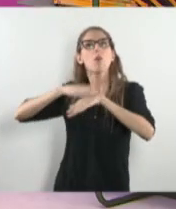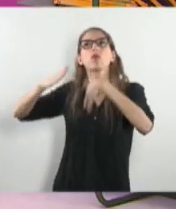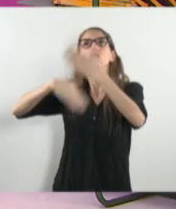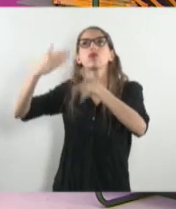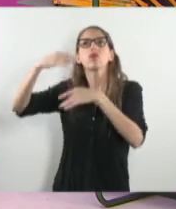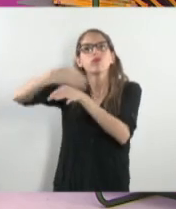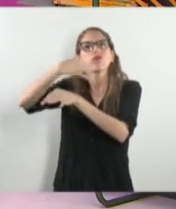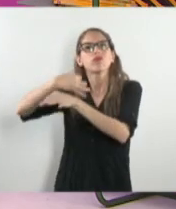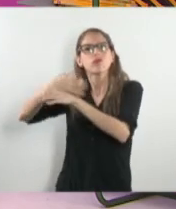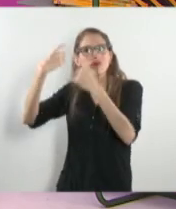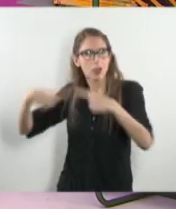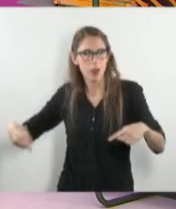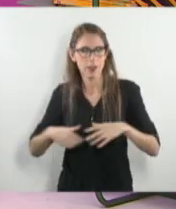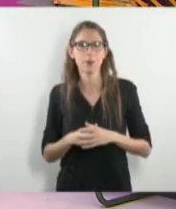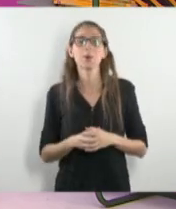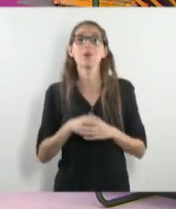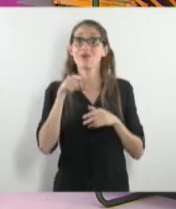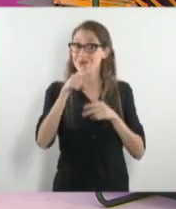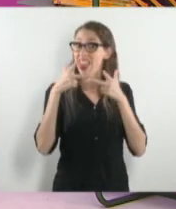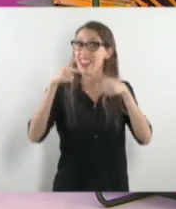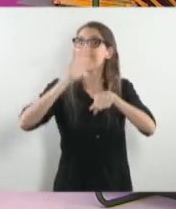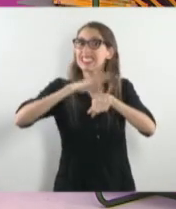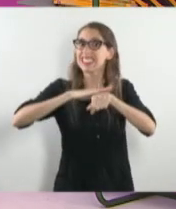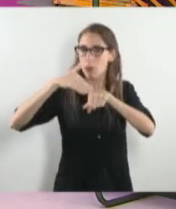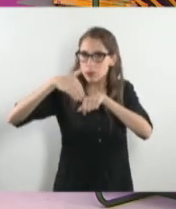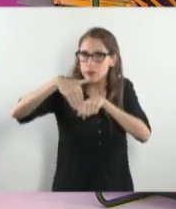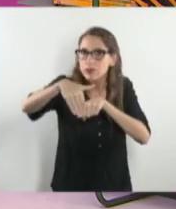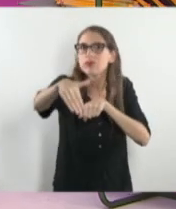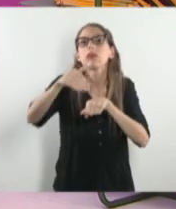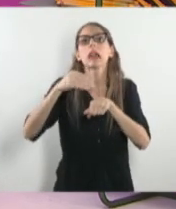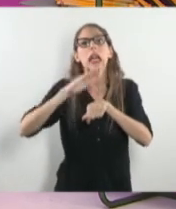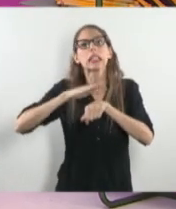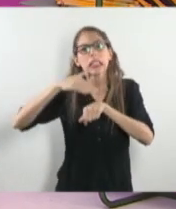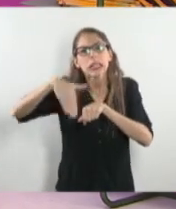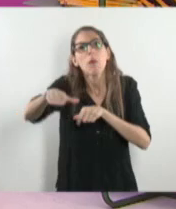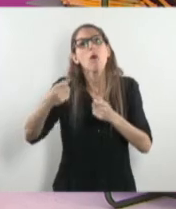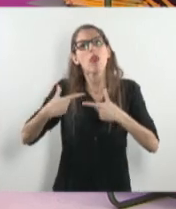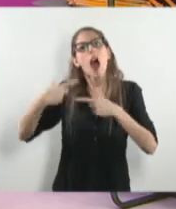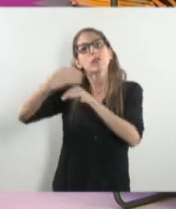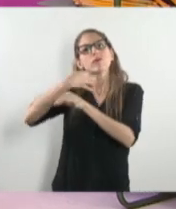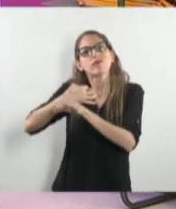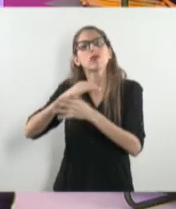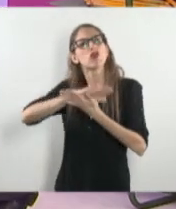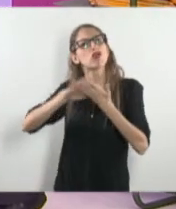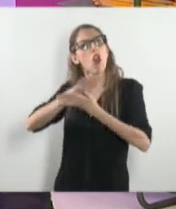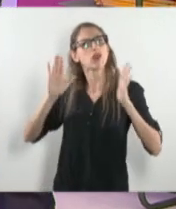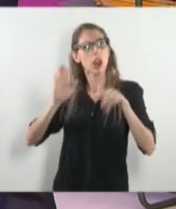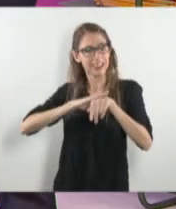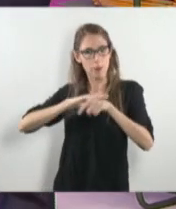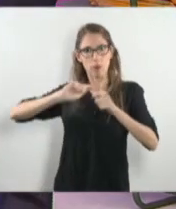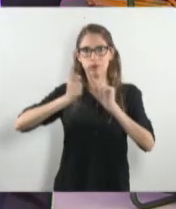Bueno, acá tremendo, la marca del tiempo, ¿no? De que sí, el tiempo todo lo cura, que el tiempo, sí. El tiempo con sus cambios sería,